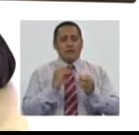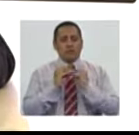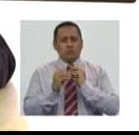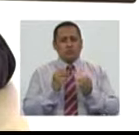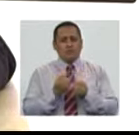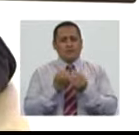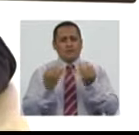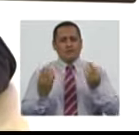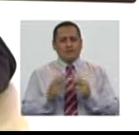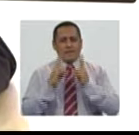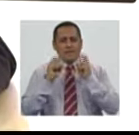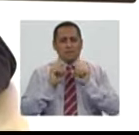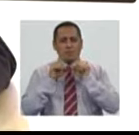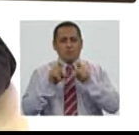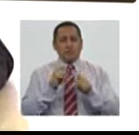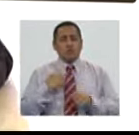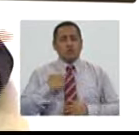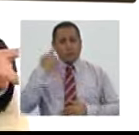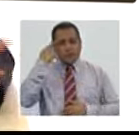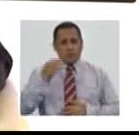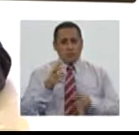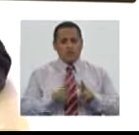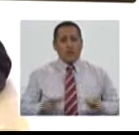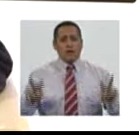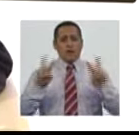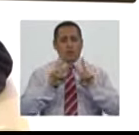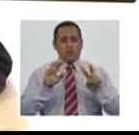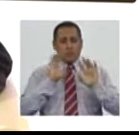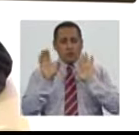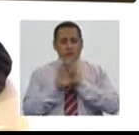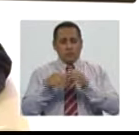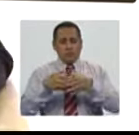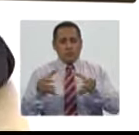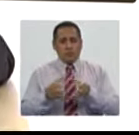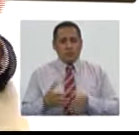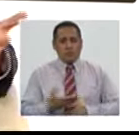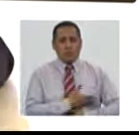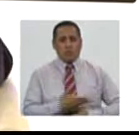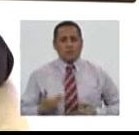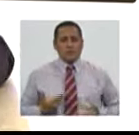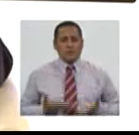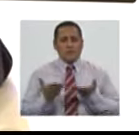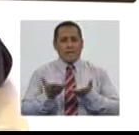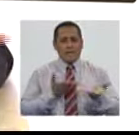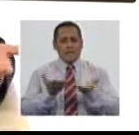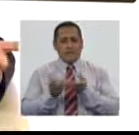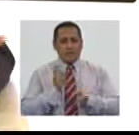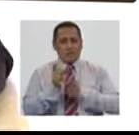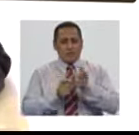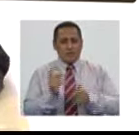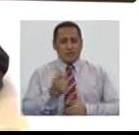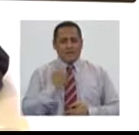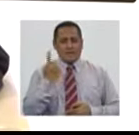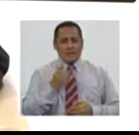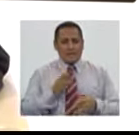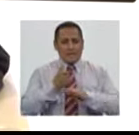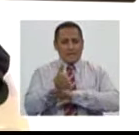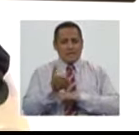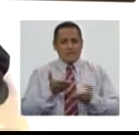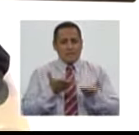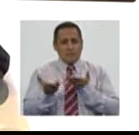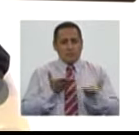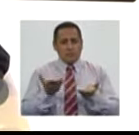para que se le absorban determinado tipo de consultas y me parece muy valioso que esta institución haya puesto al servicio de todo el que quiera acceder